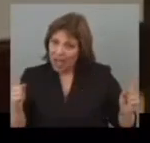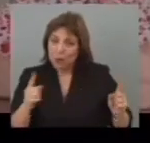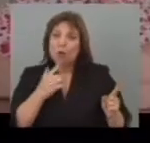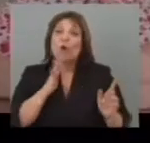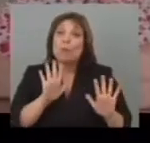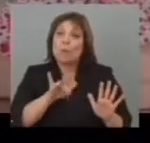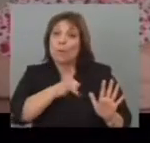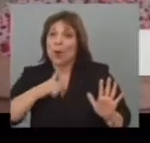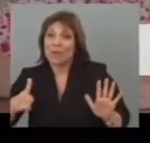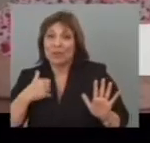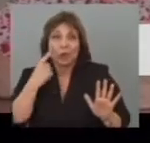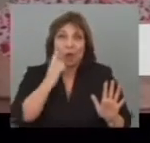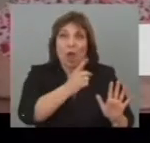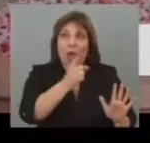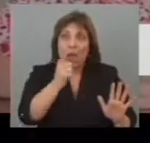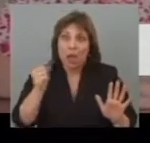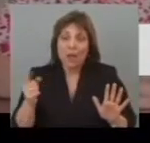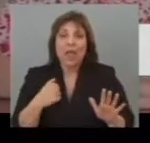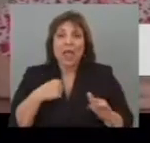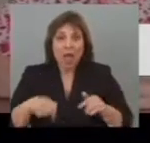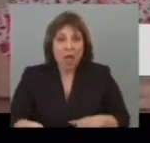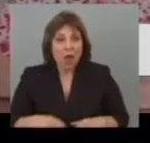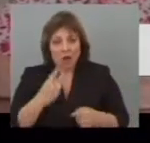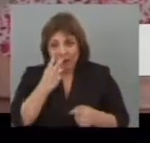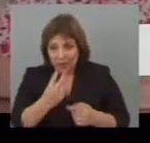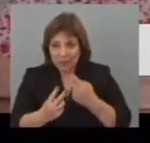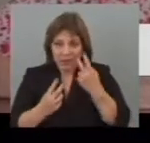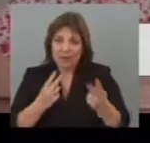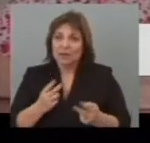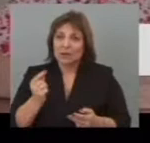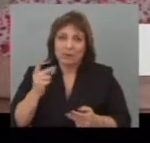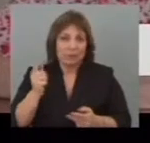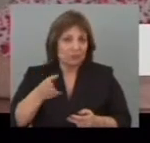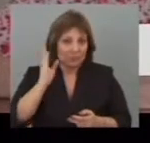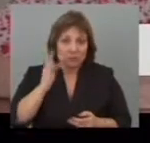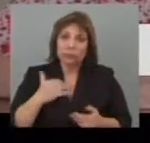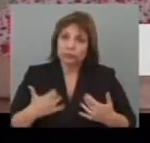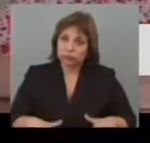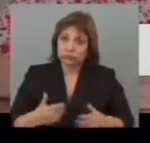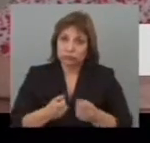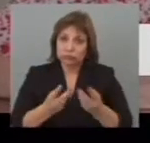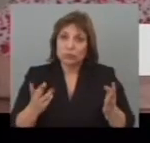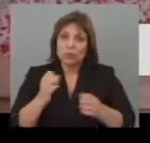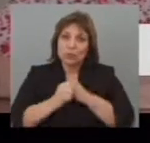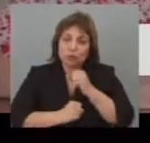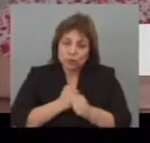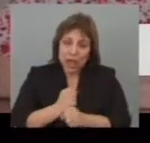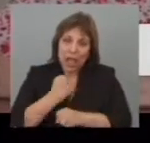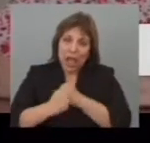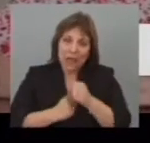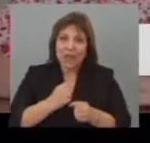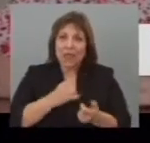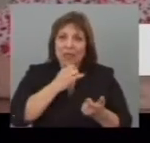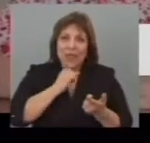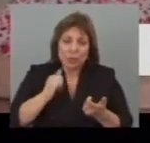¿no? Nosotros estamos encontrando situaciones crónicas de importante número de años, incluso